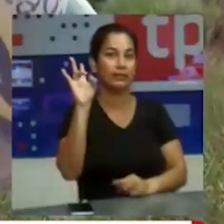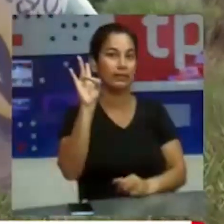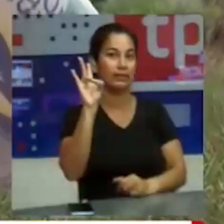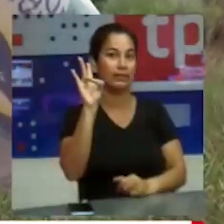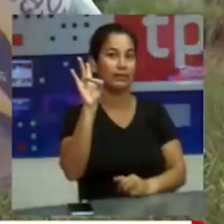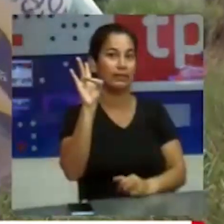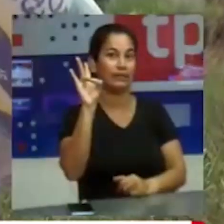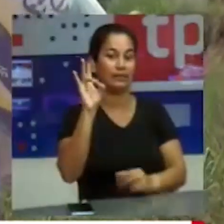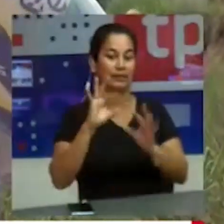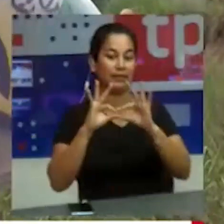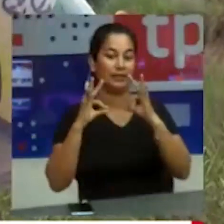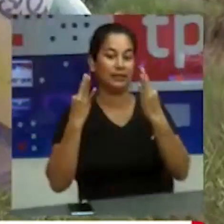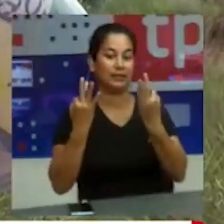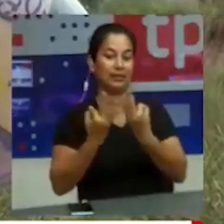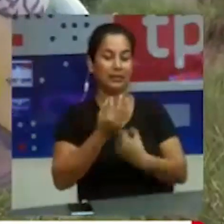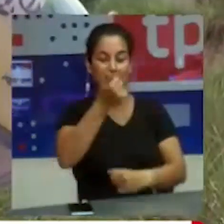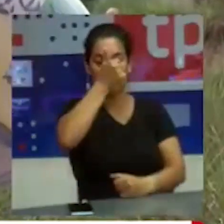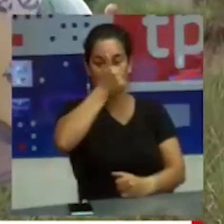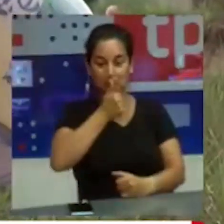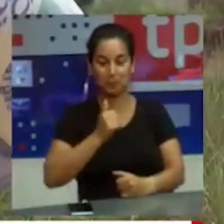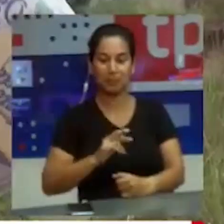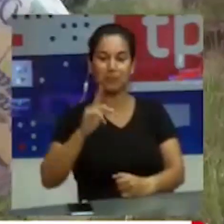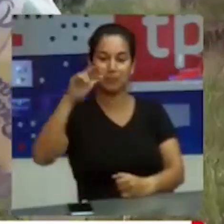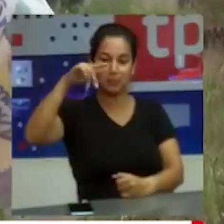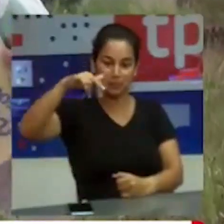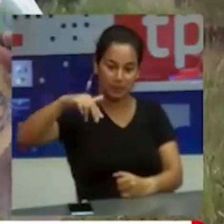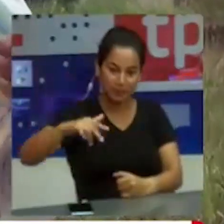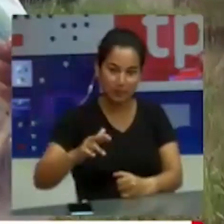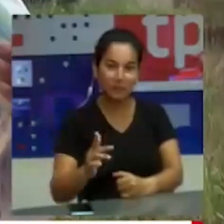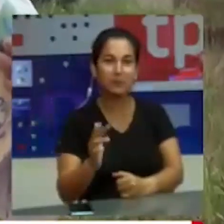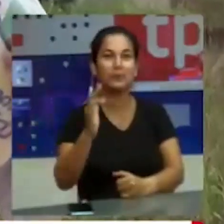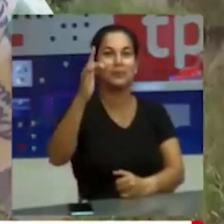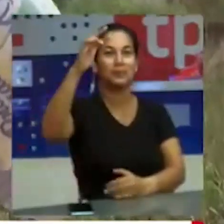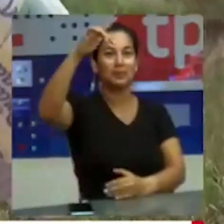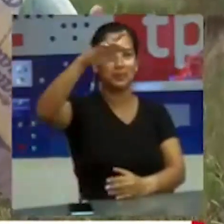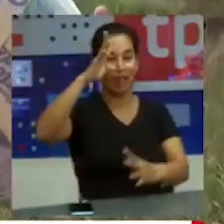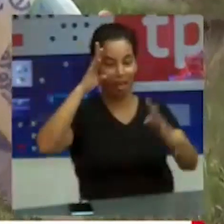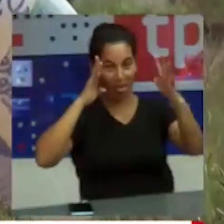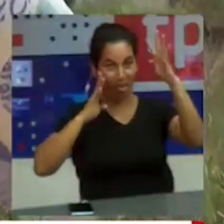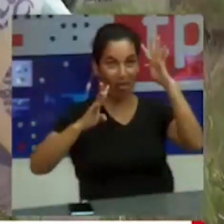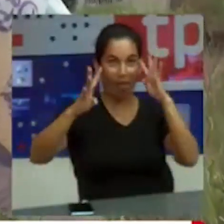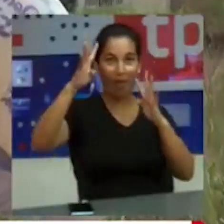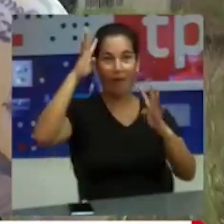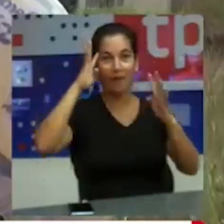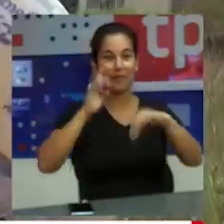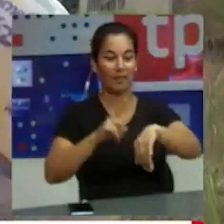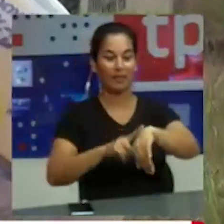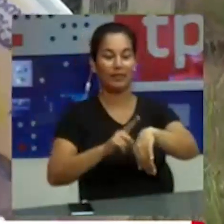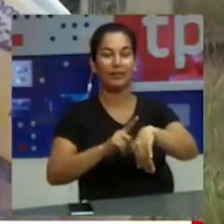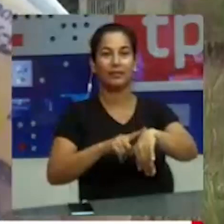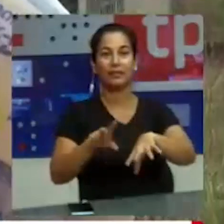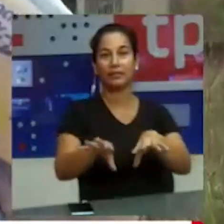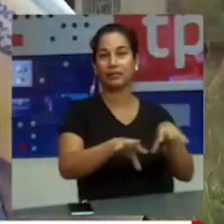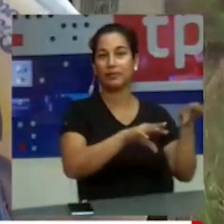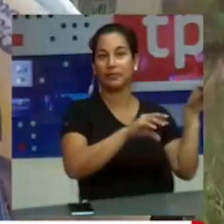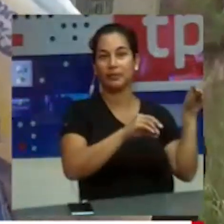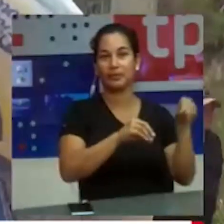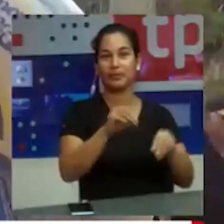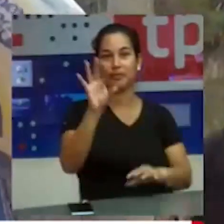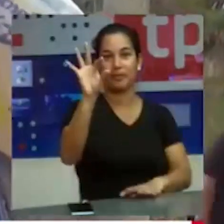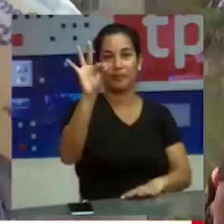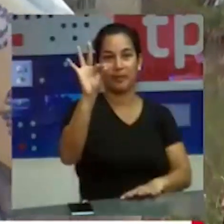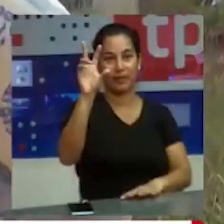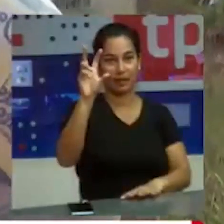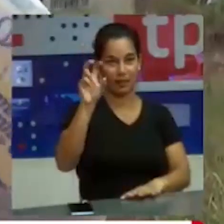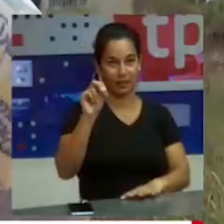tendrás que ir caminando hasta el barrio para la helada. Estoy yendo caminando, mira, estoy sudando todo eso. ¿A qué hora salió usted? Es al día, a las 9:30.